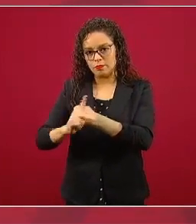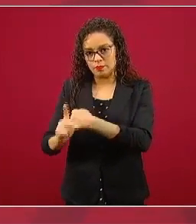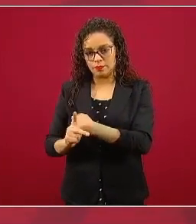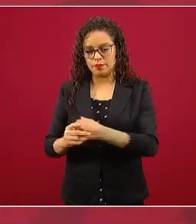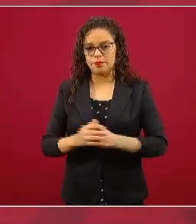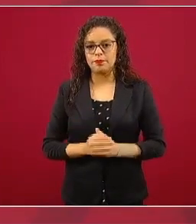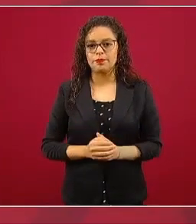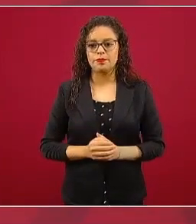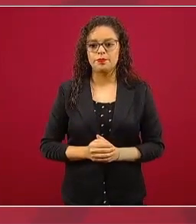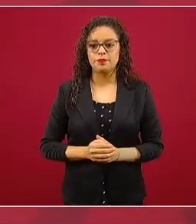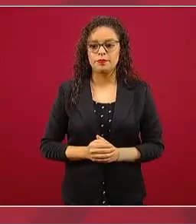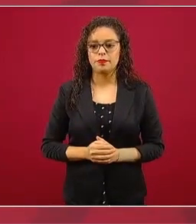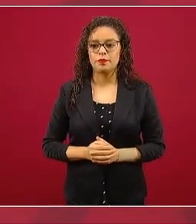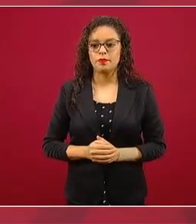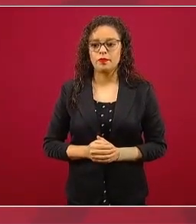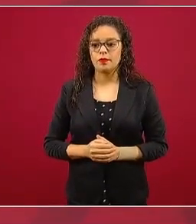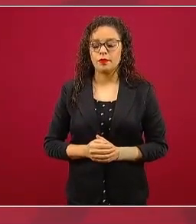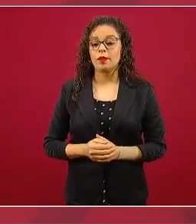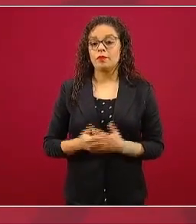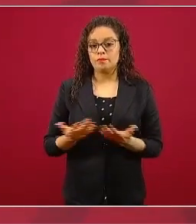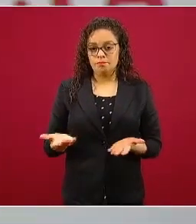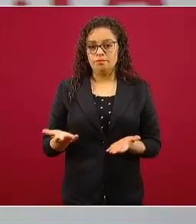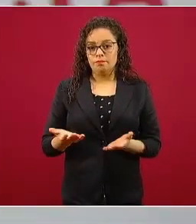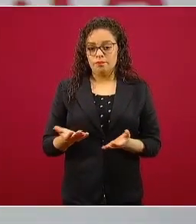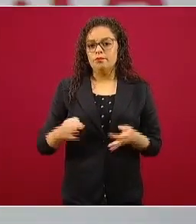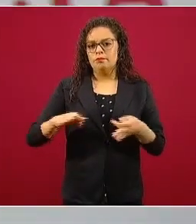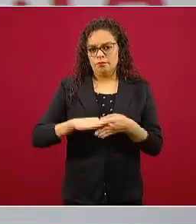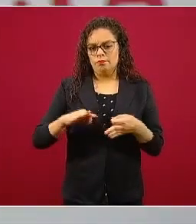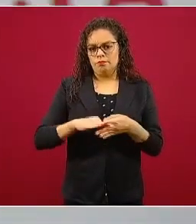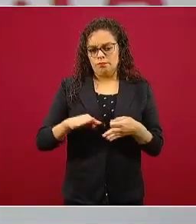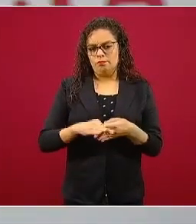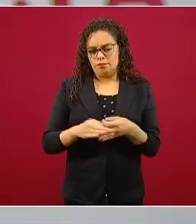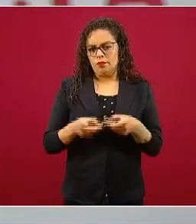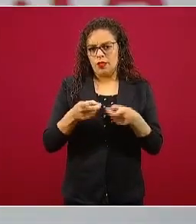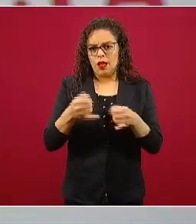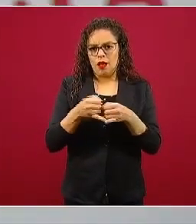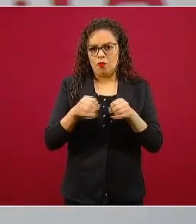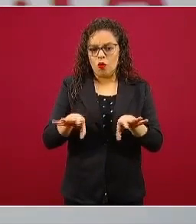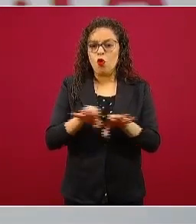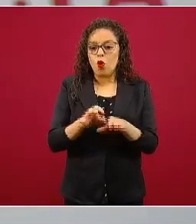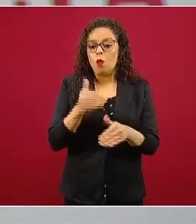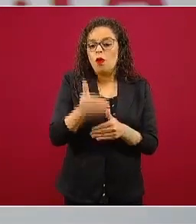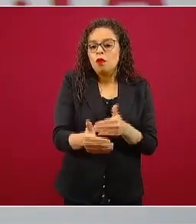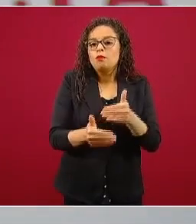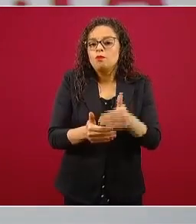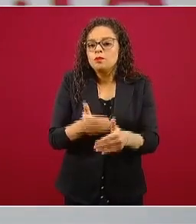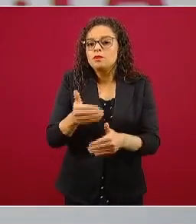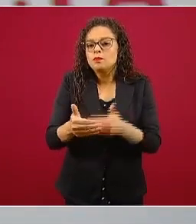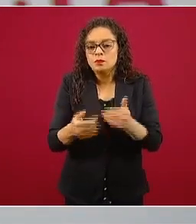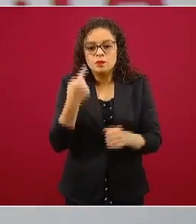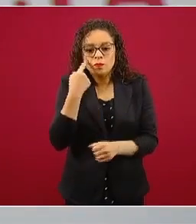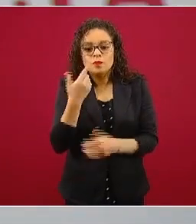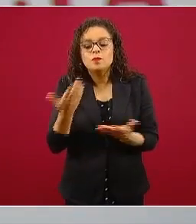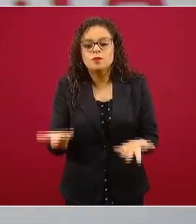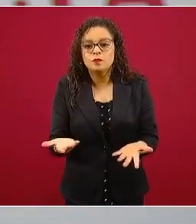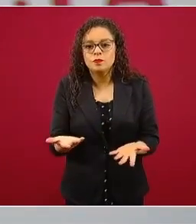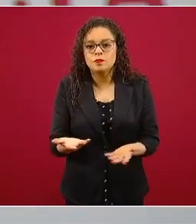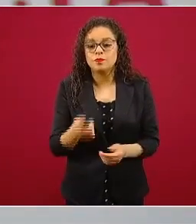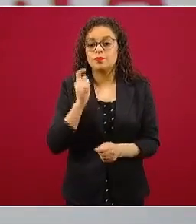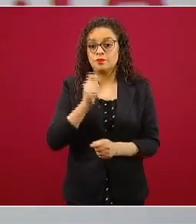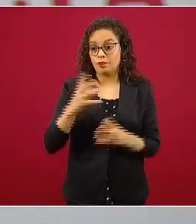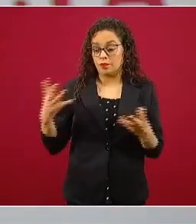Caribe. Vamos a estar informando los avances de esto. Desde luego, todo se ha hecho con la orientación del doctor